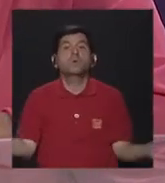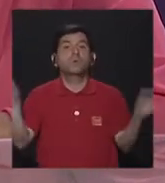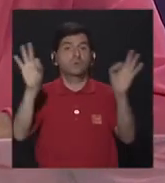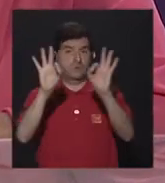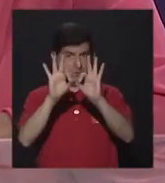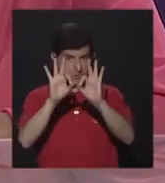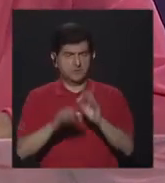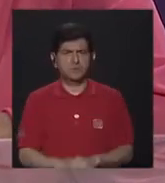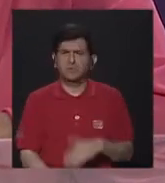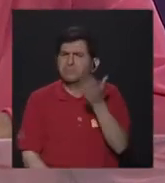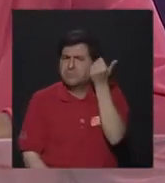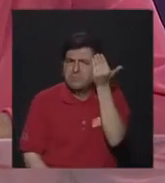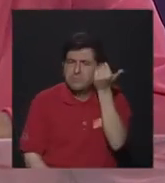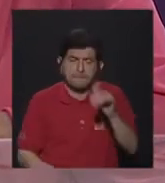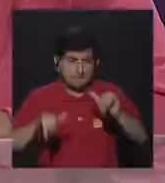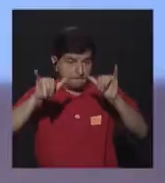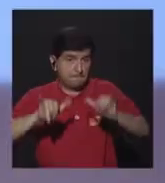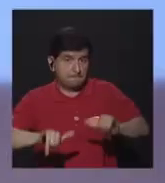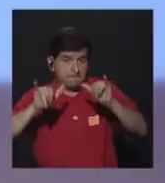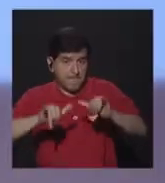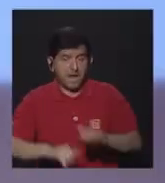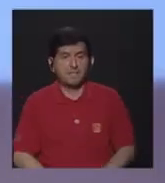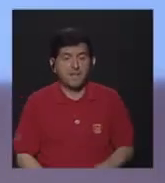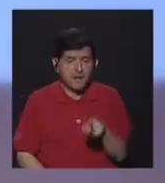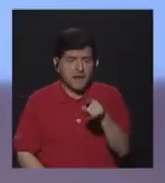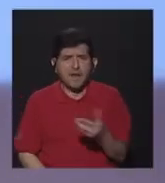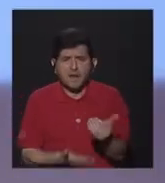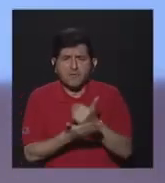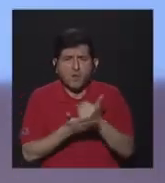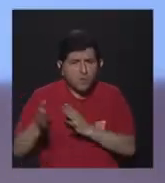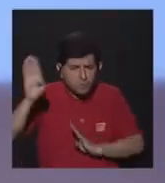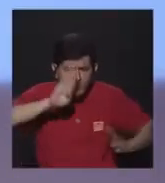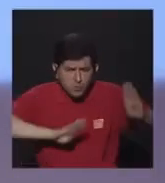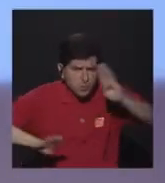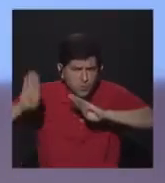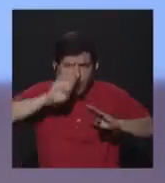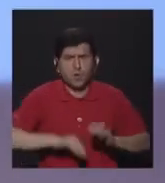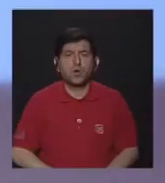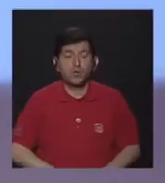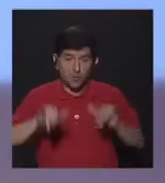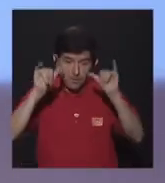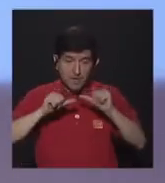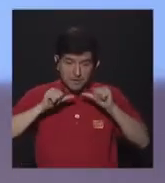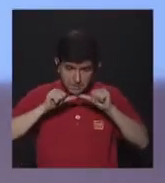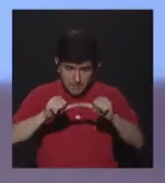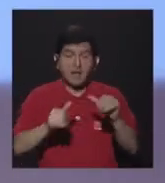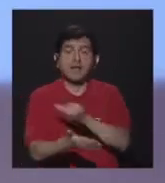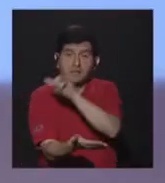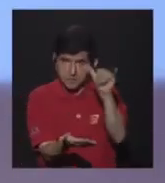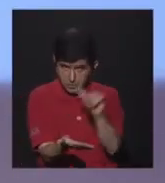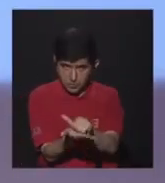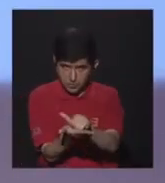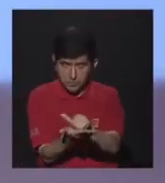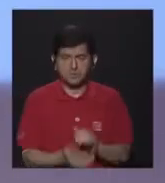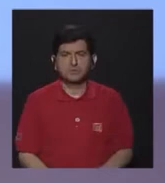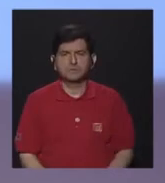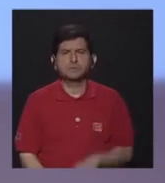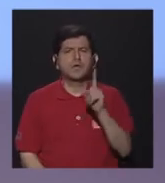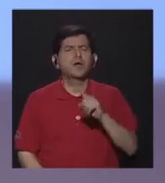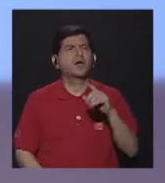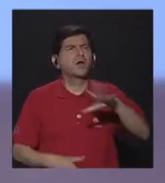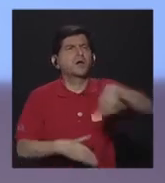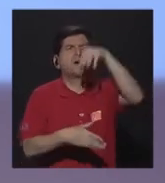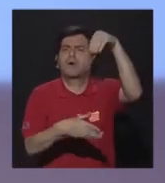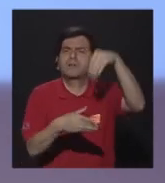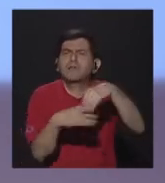para la conservación de recursos biológicos de especies que todavía subsisten en san josé dentro de un contexto